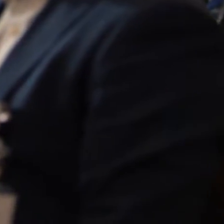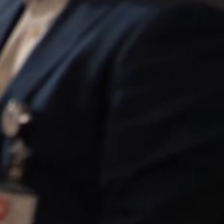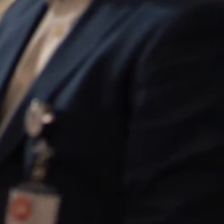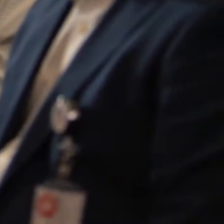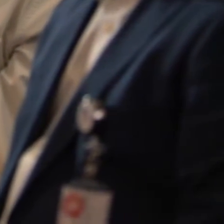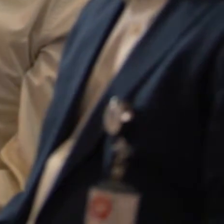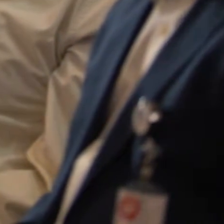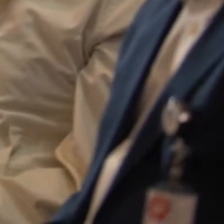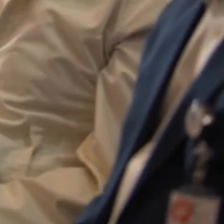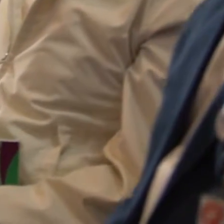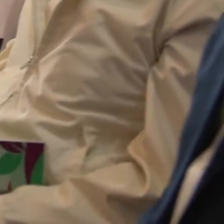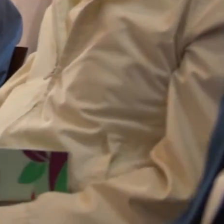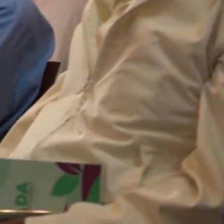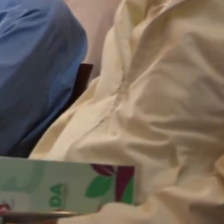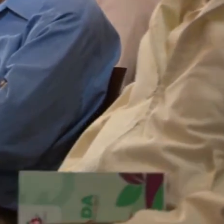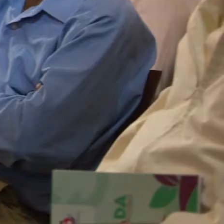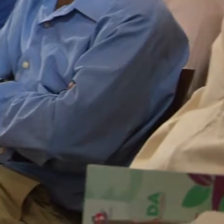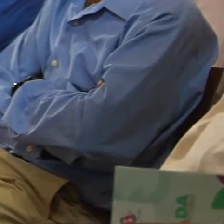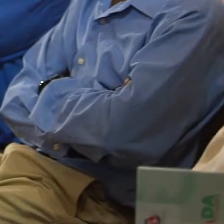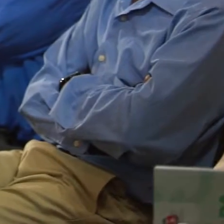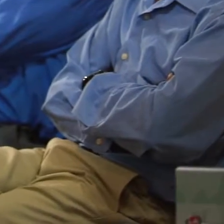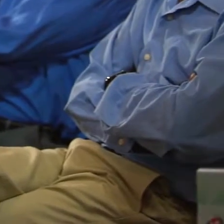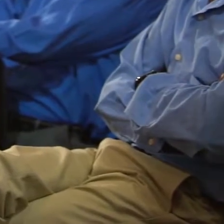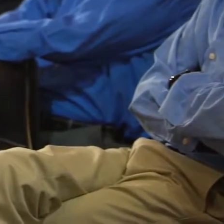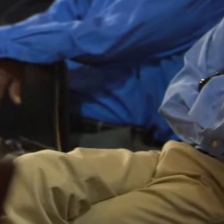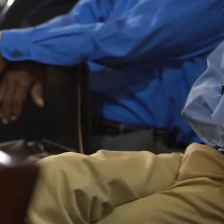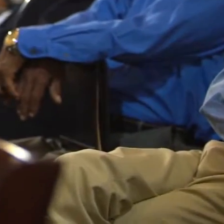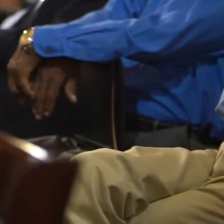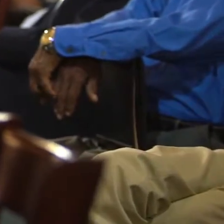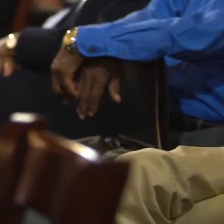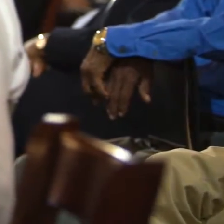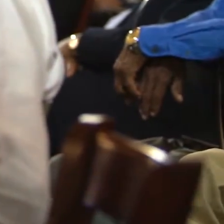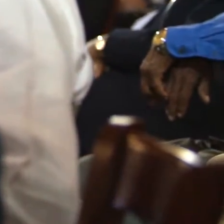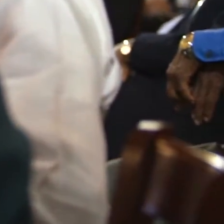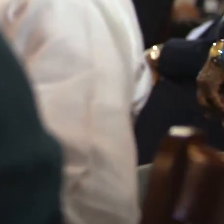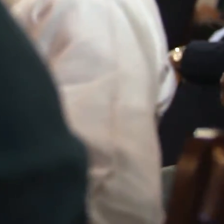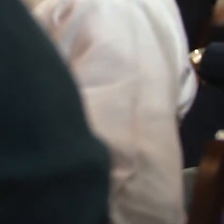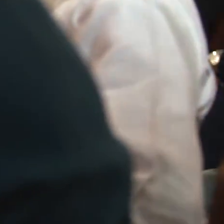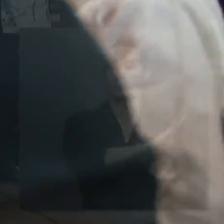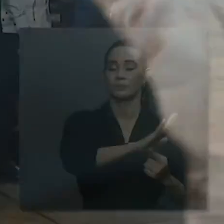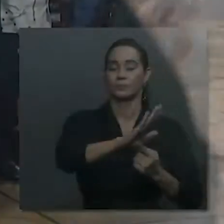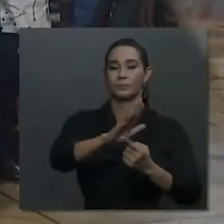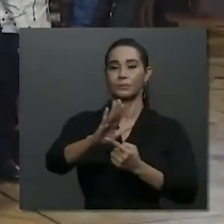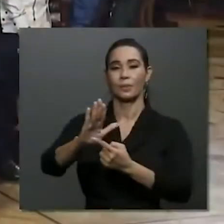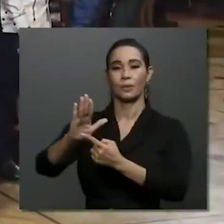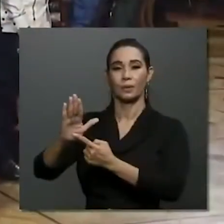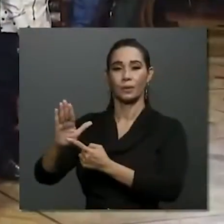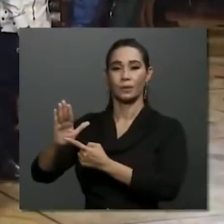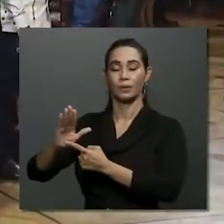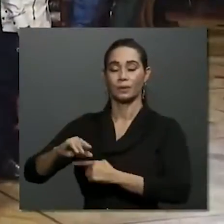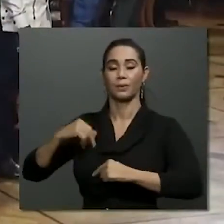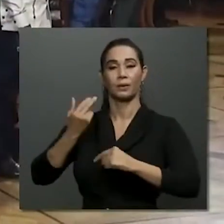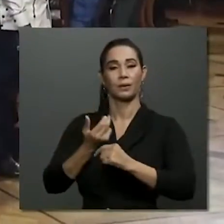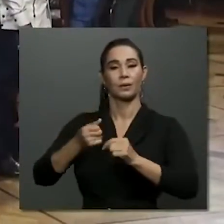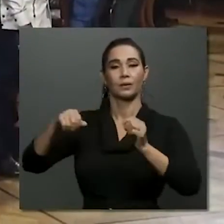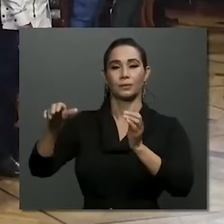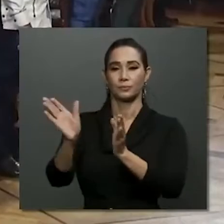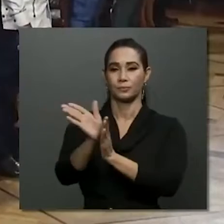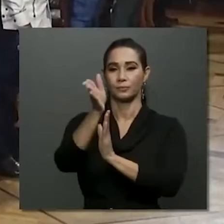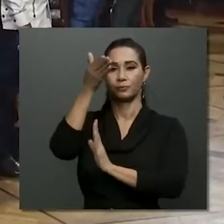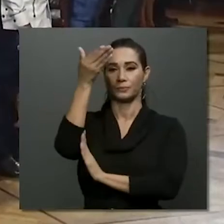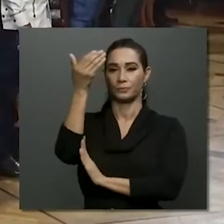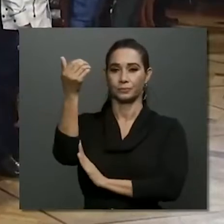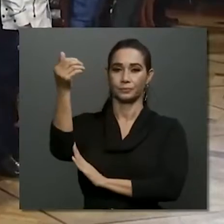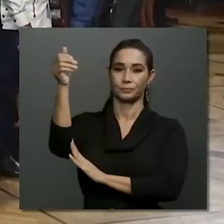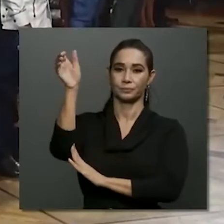de Camps, el presidente del Consejo Nacional de Unidad Sindical Rafael Pepe Abreu y el presidente de la Asociación de Jubilados y